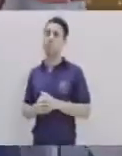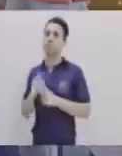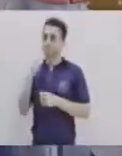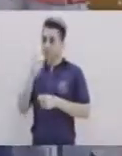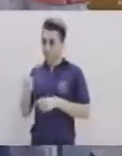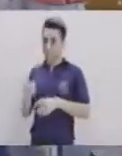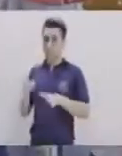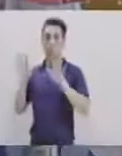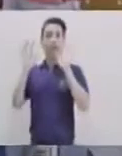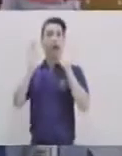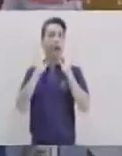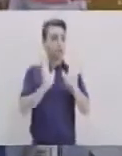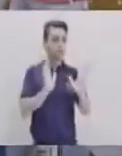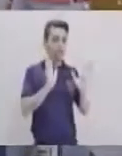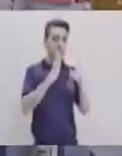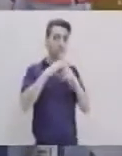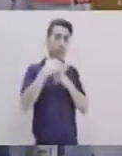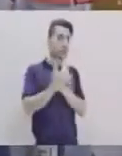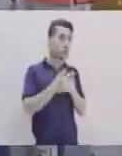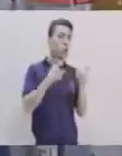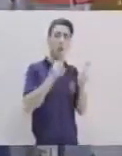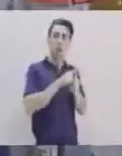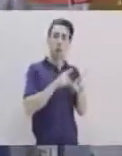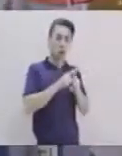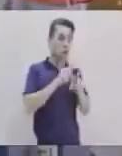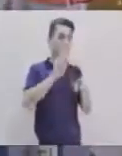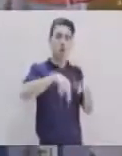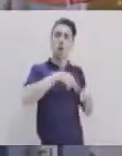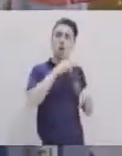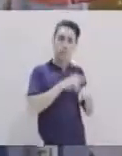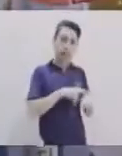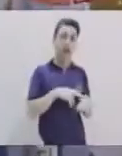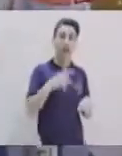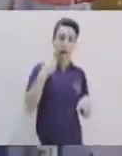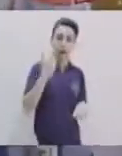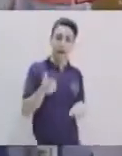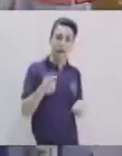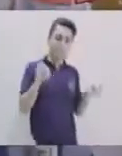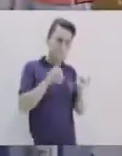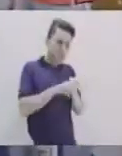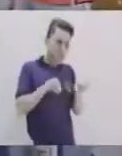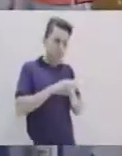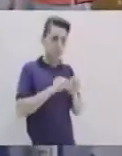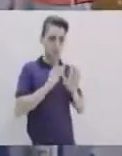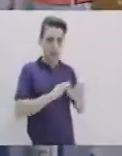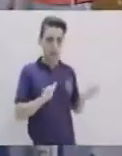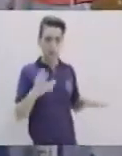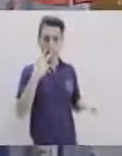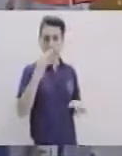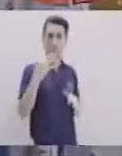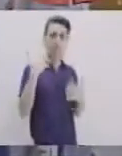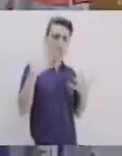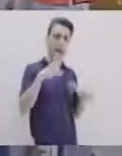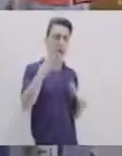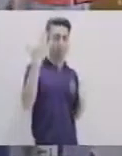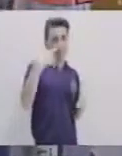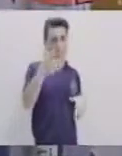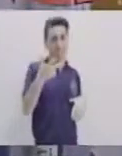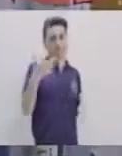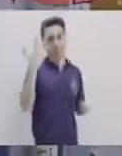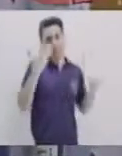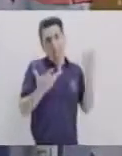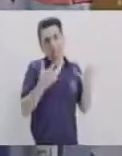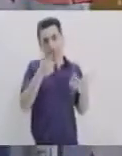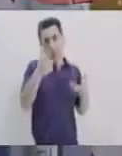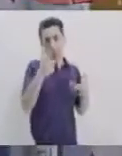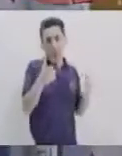situación común. Algo que todas las personas que tienen hermanos, algún primo o algún niño con el que han jugado les sucedió. Puede ser que en algún